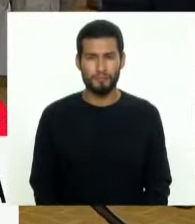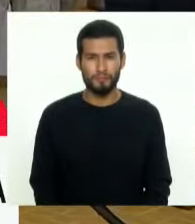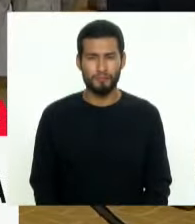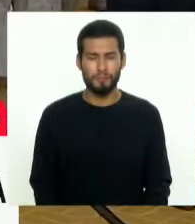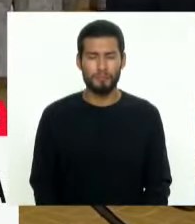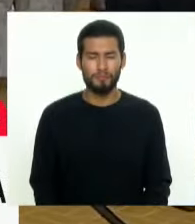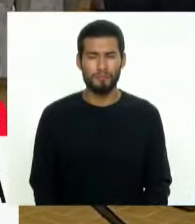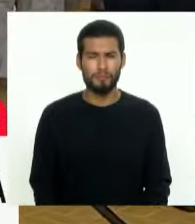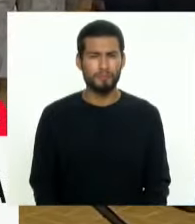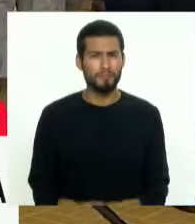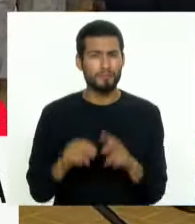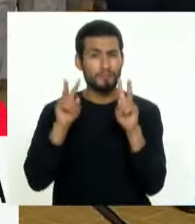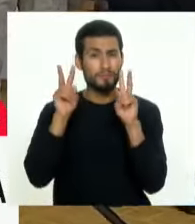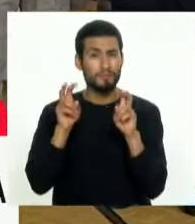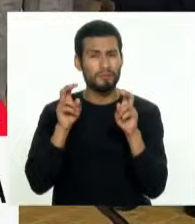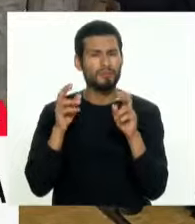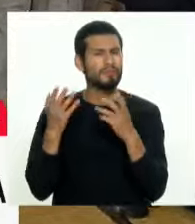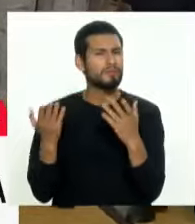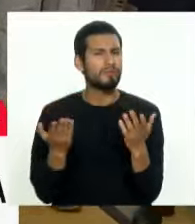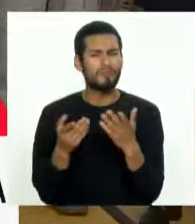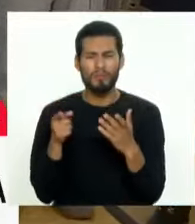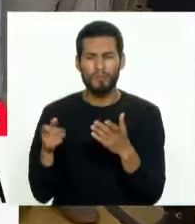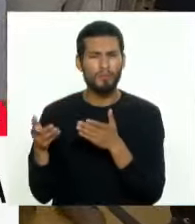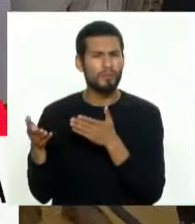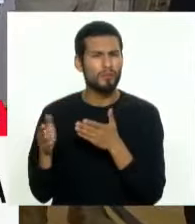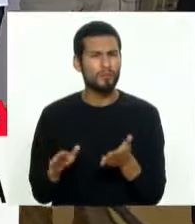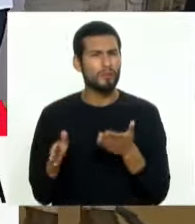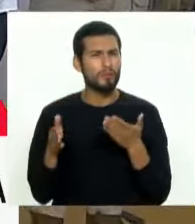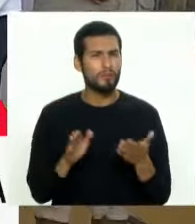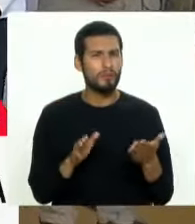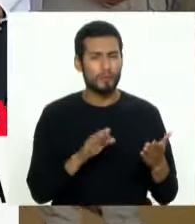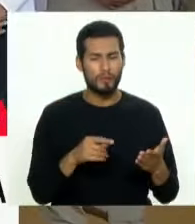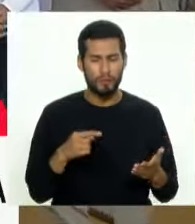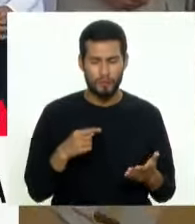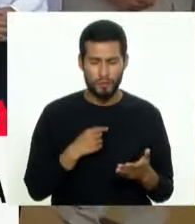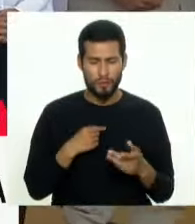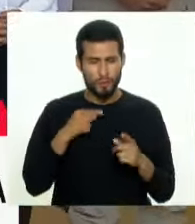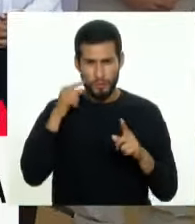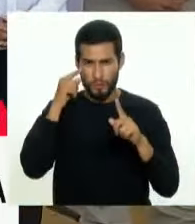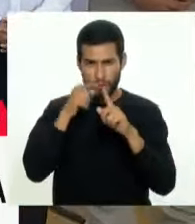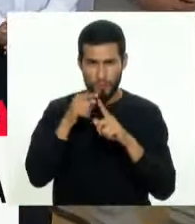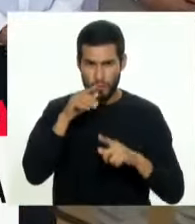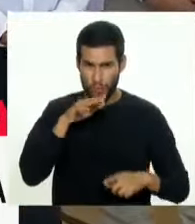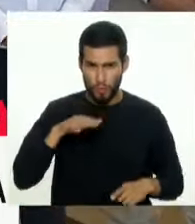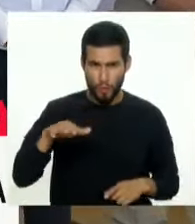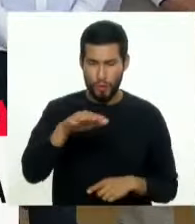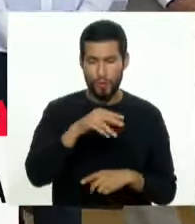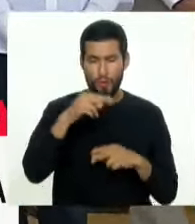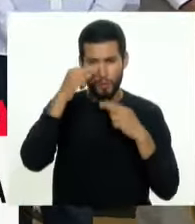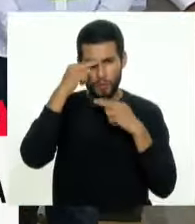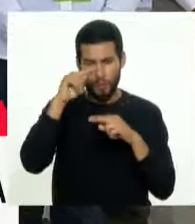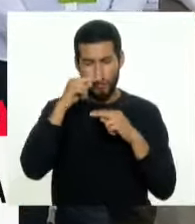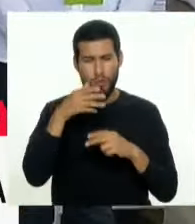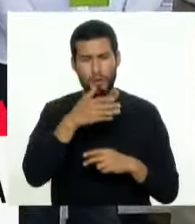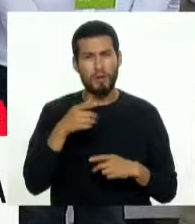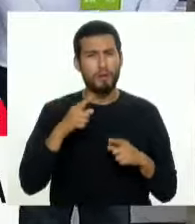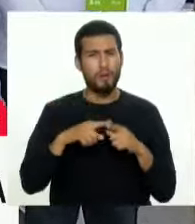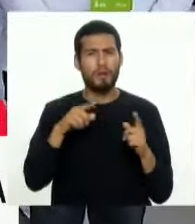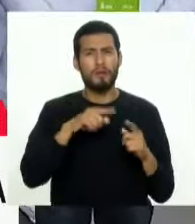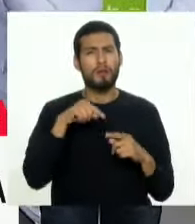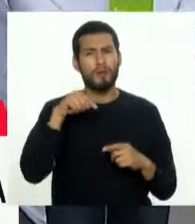El tema de los fallecidos, y aquí yo me quiero dirigir a toda la prensa en general, prensa